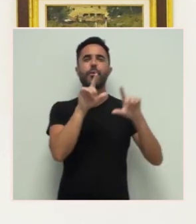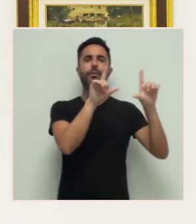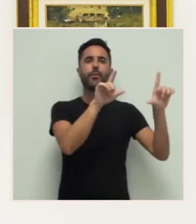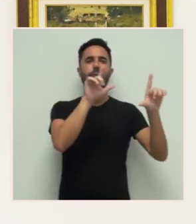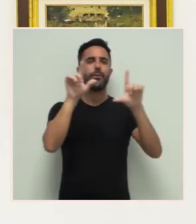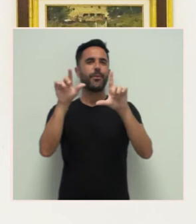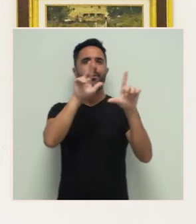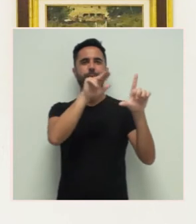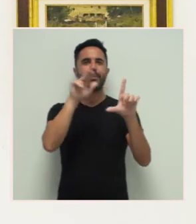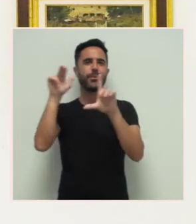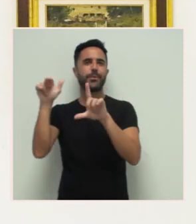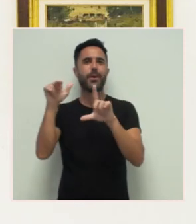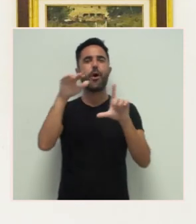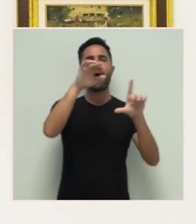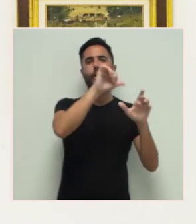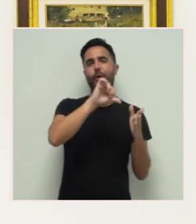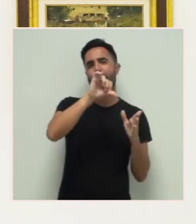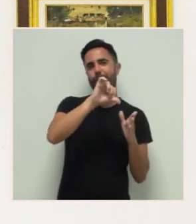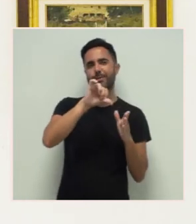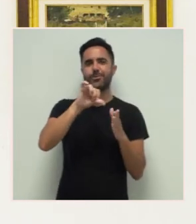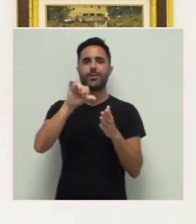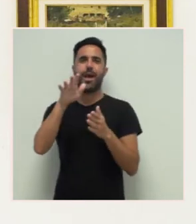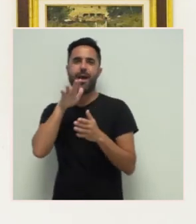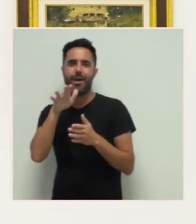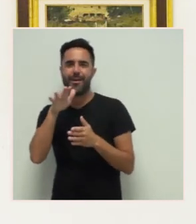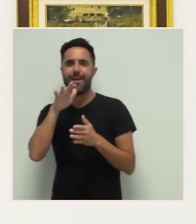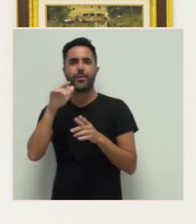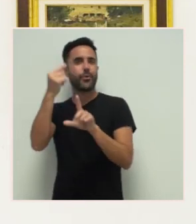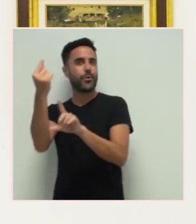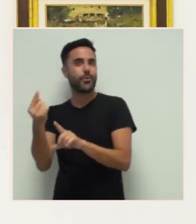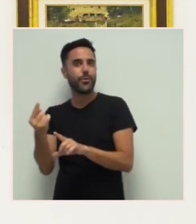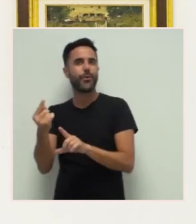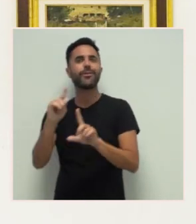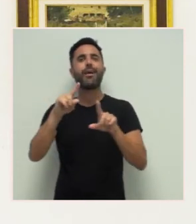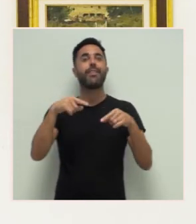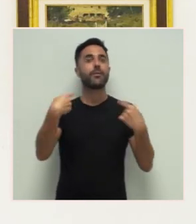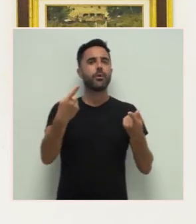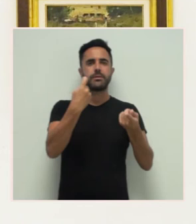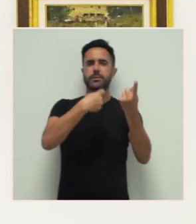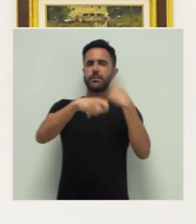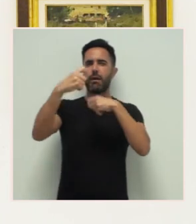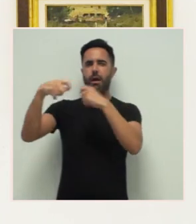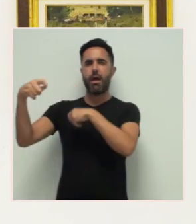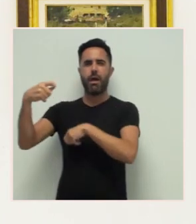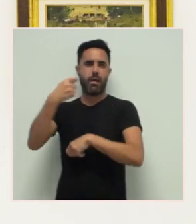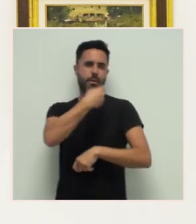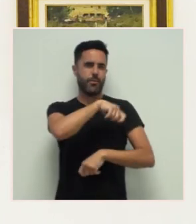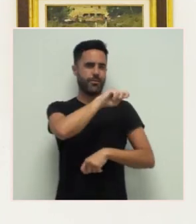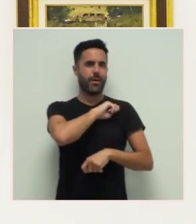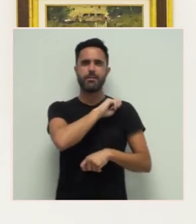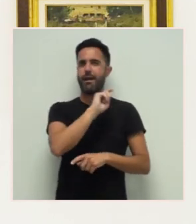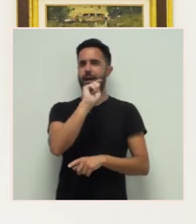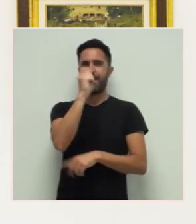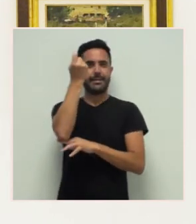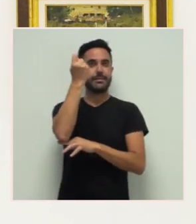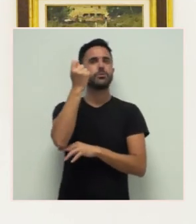ou augadas ou debuxos, como vos comentaba, que despois vai vender con éxito por toda España, incluso máis alá, pois vai tamén